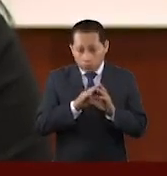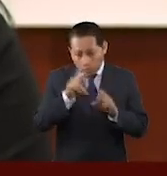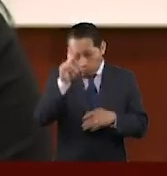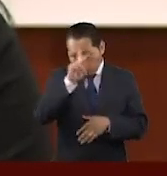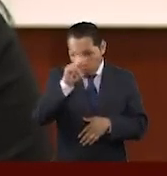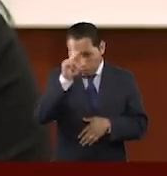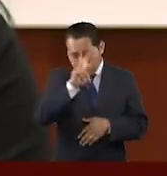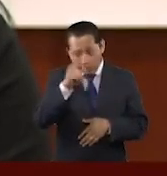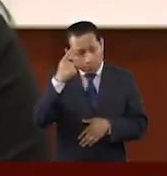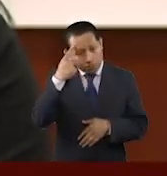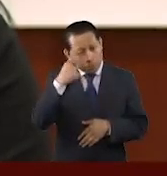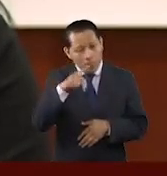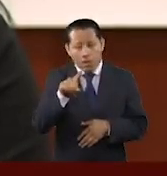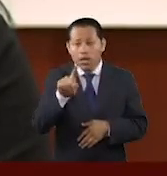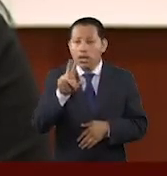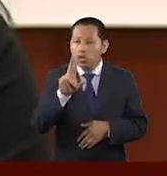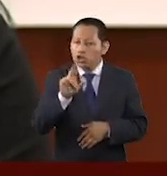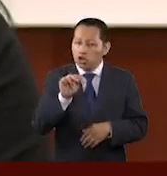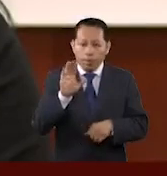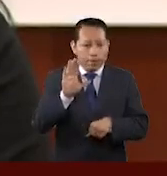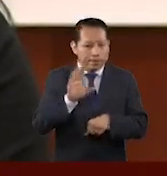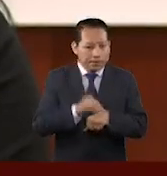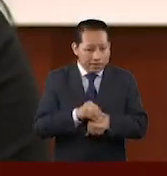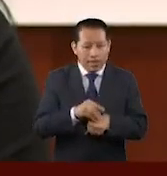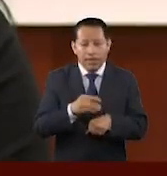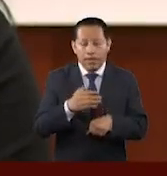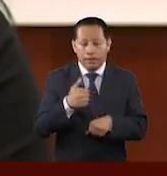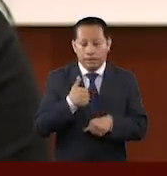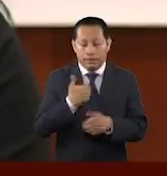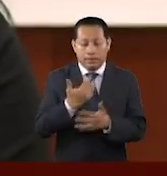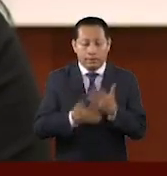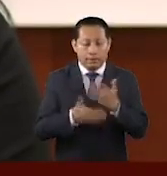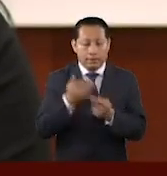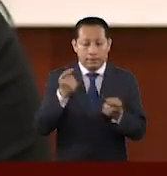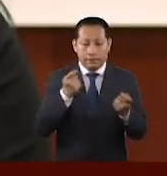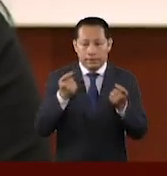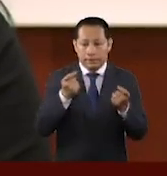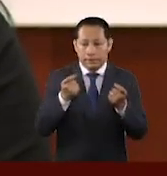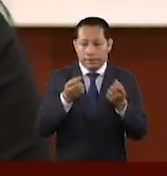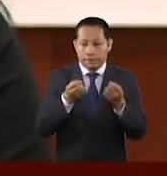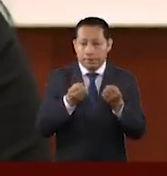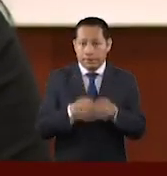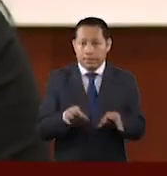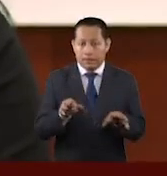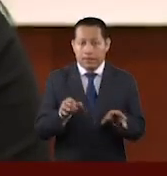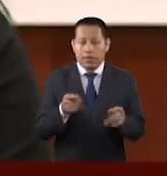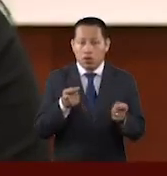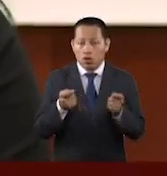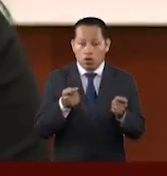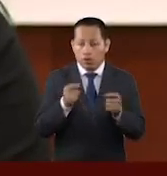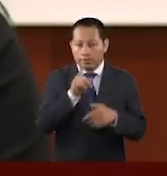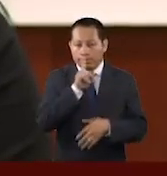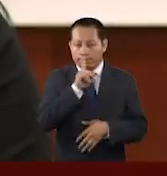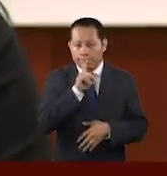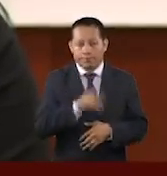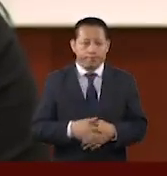prudente para no permitir que se salga de mis manos el control de la Asamblea, que es lo peor que pudiera pasar.